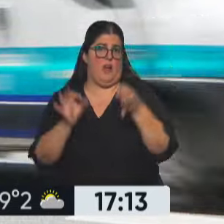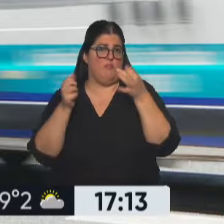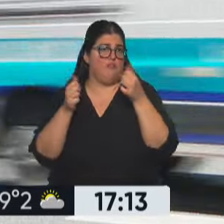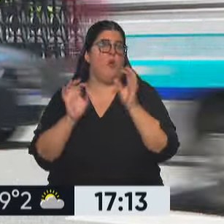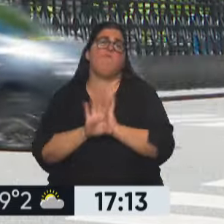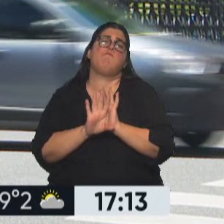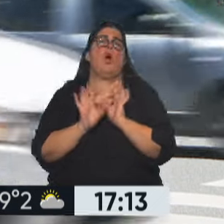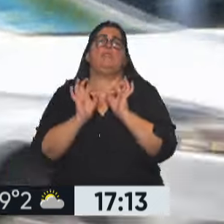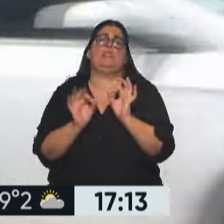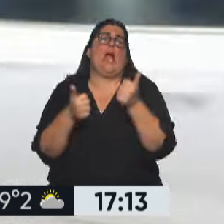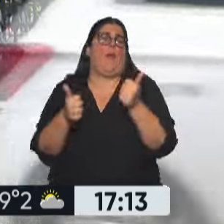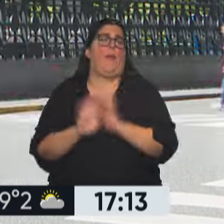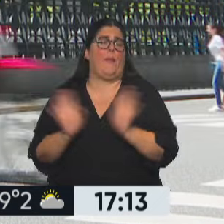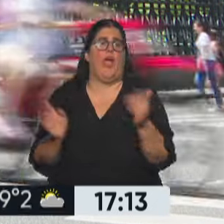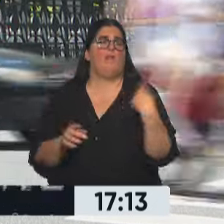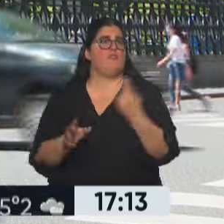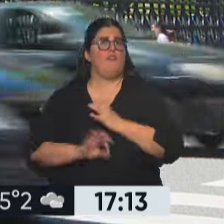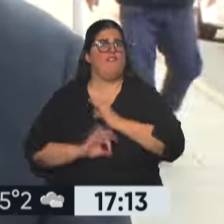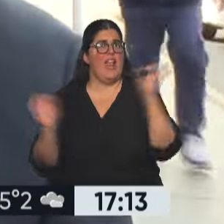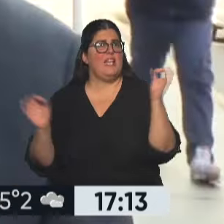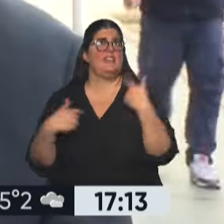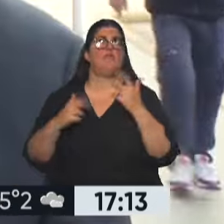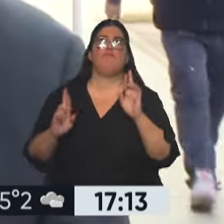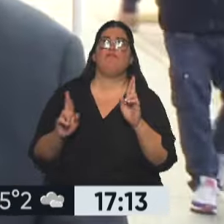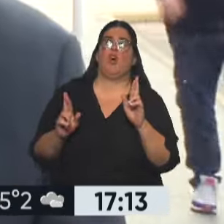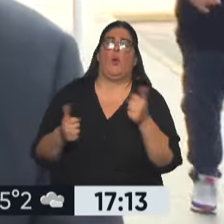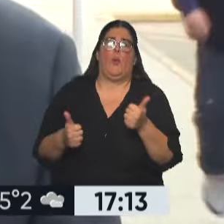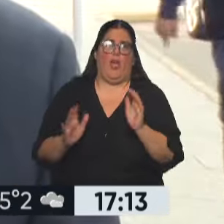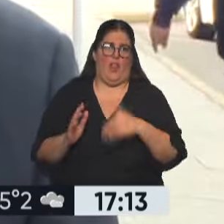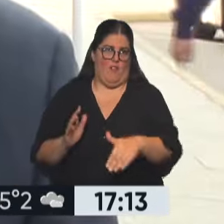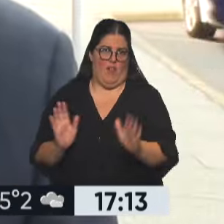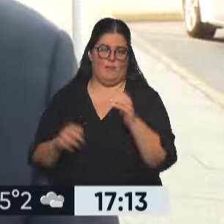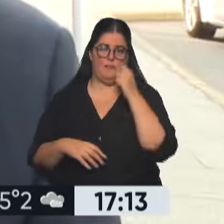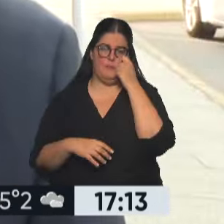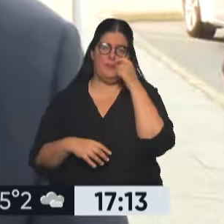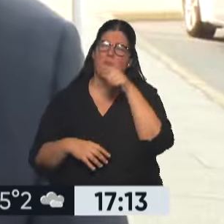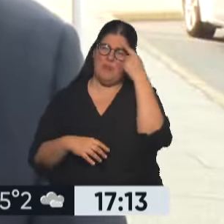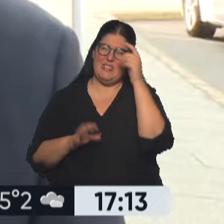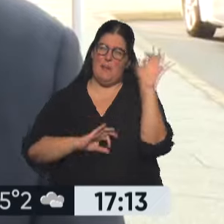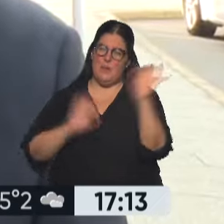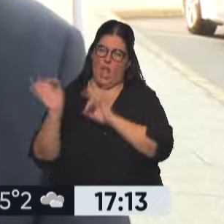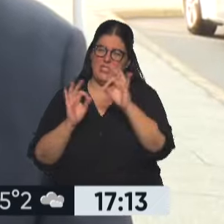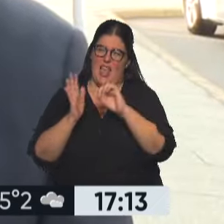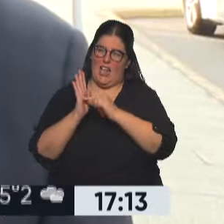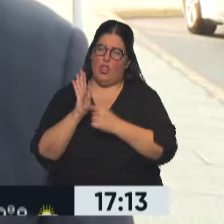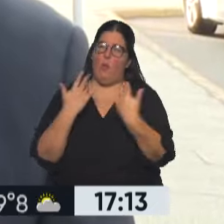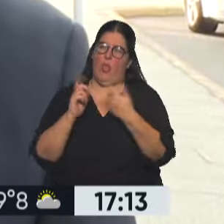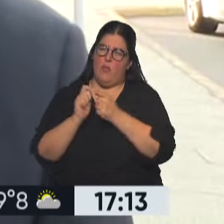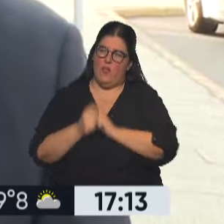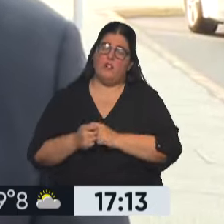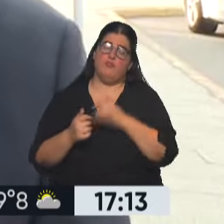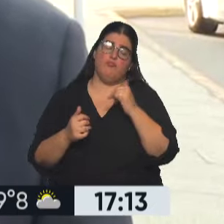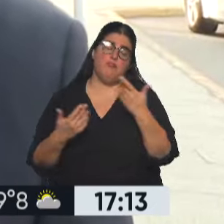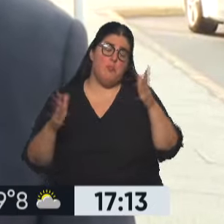felices y estamos esperanzados en que las cosas salgan bien. ¿Se puede modificar aún más el proyecto? Es parte de las